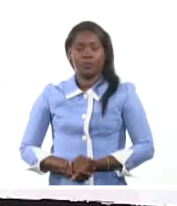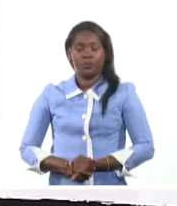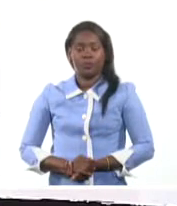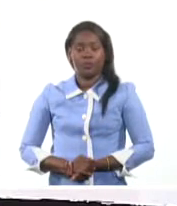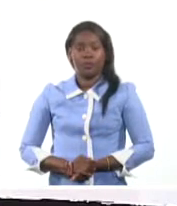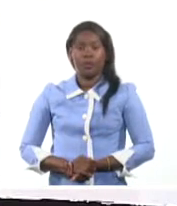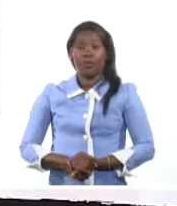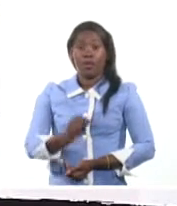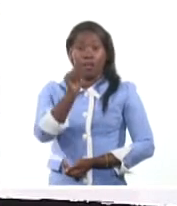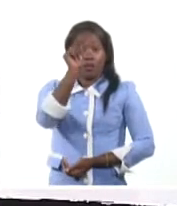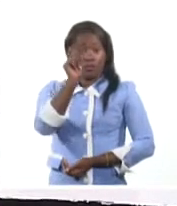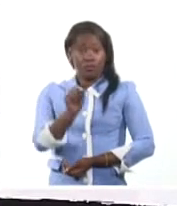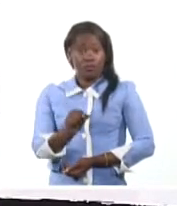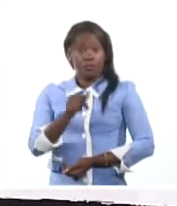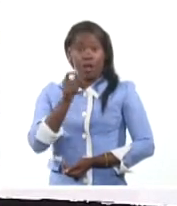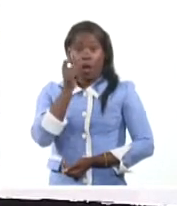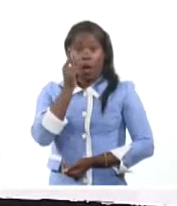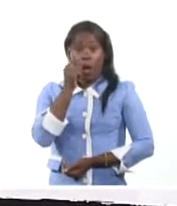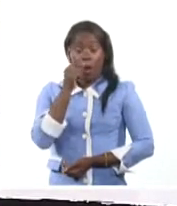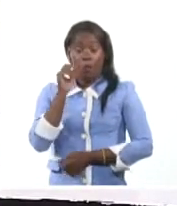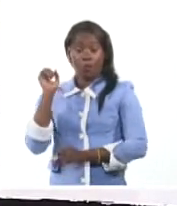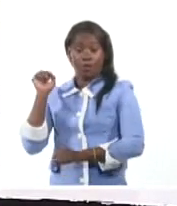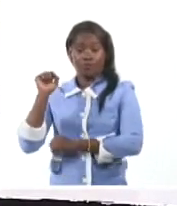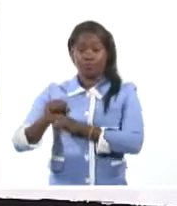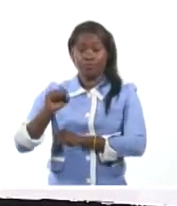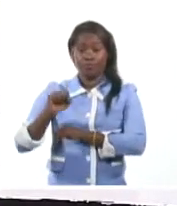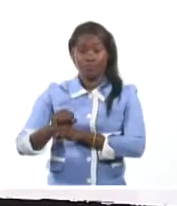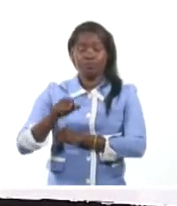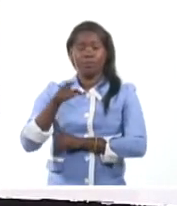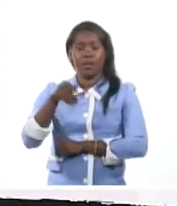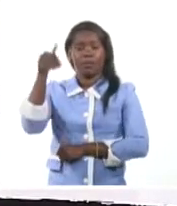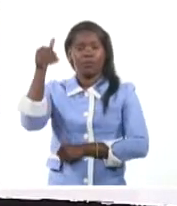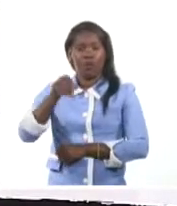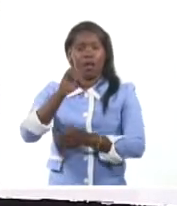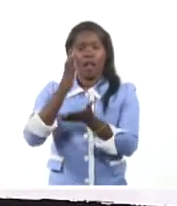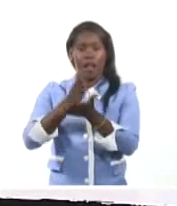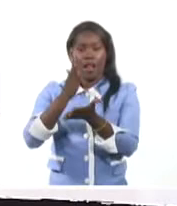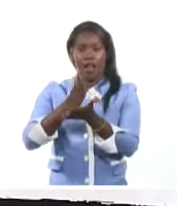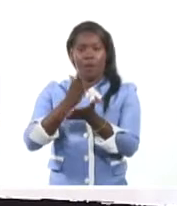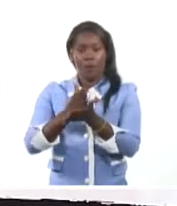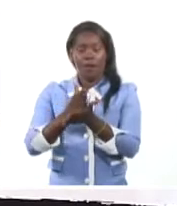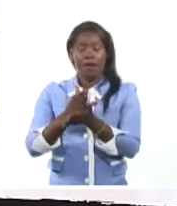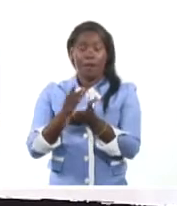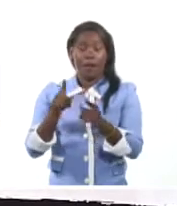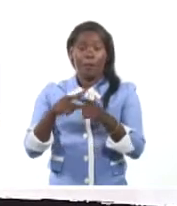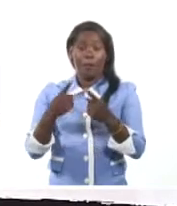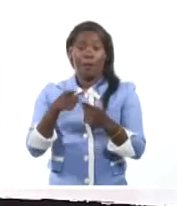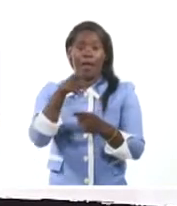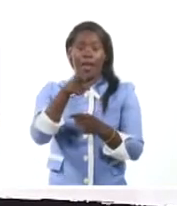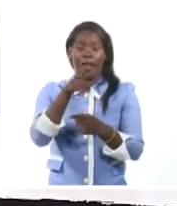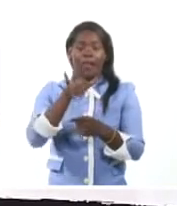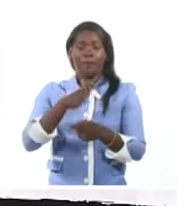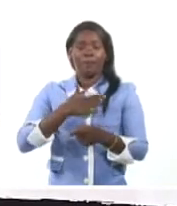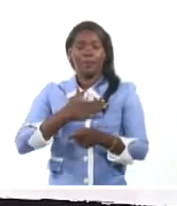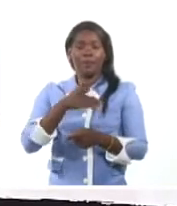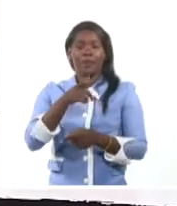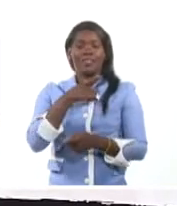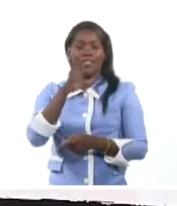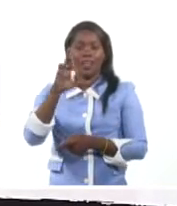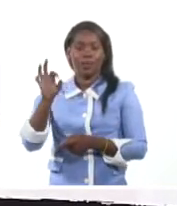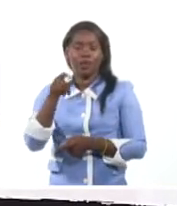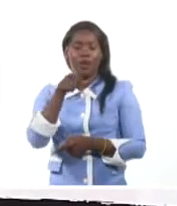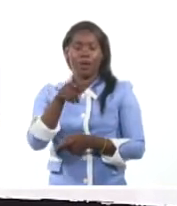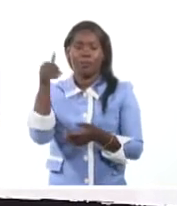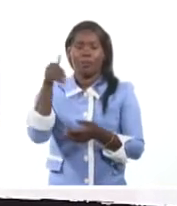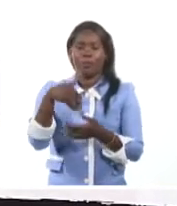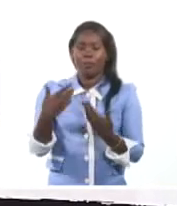4 veces campeón olímpico de lucha, Mijaín López, asistió a la Escuela Superior de Formación de Atletas de Alto Rendimiento Cerro Pelado, aquí en La